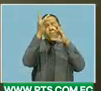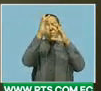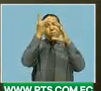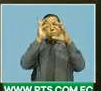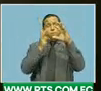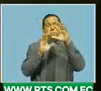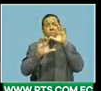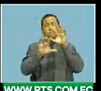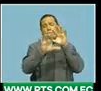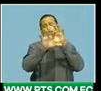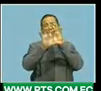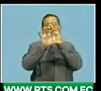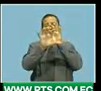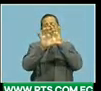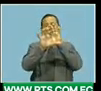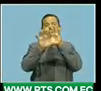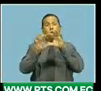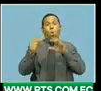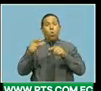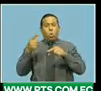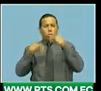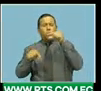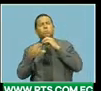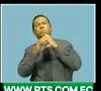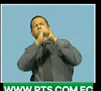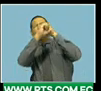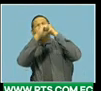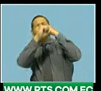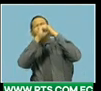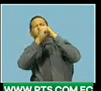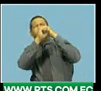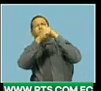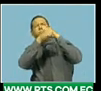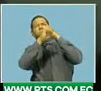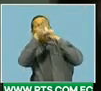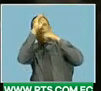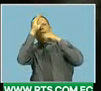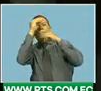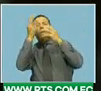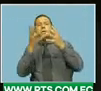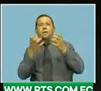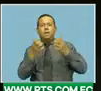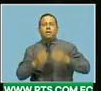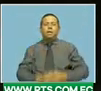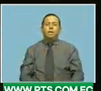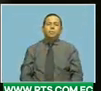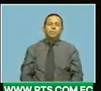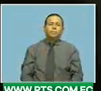estudiar la atmósfera del astro rey. Un espectáculo de la naturaleza, sin duda alguna.